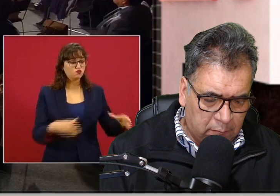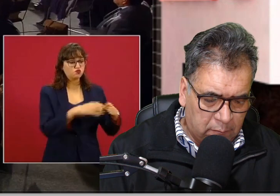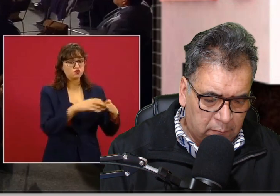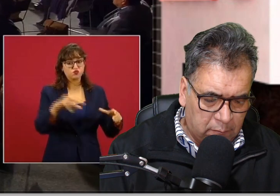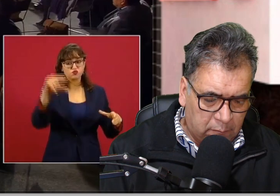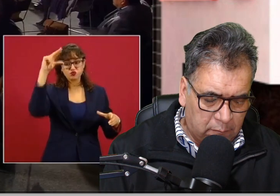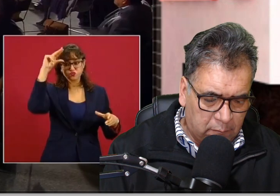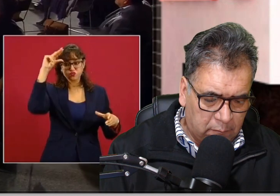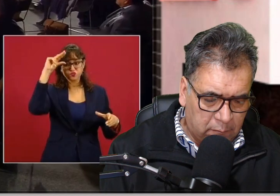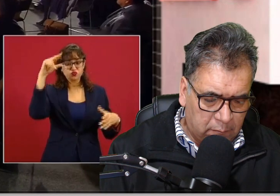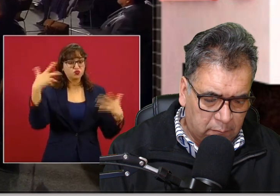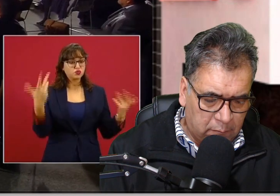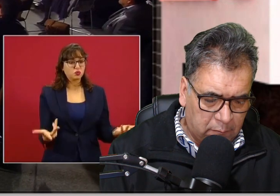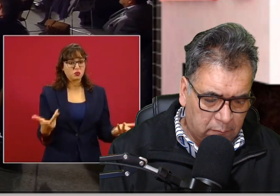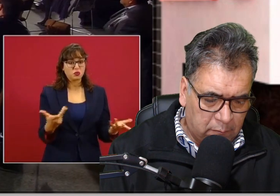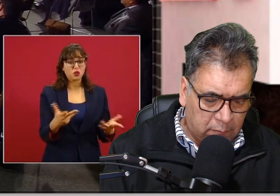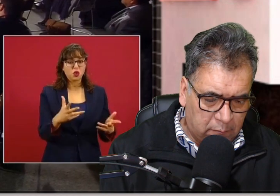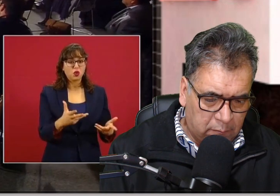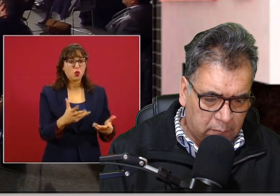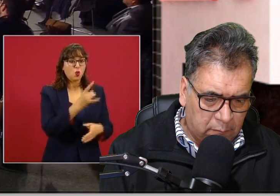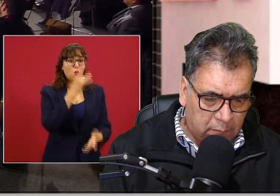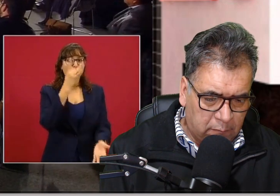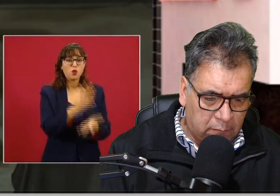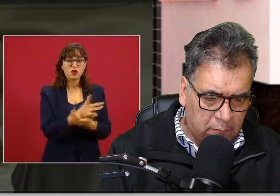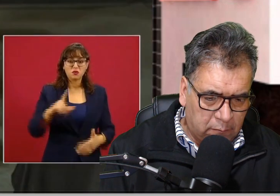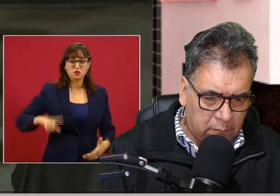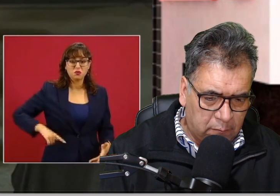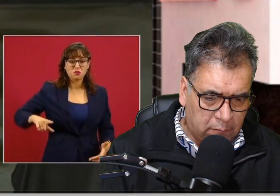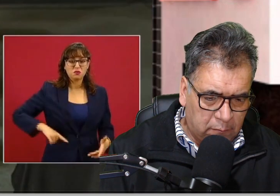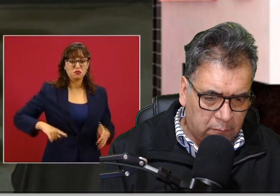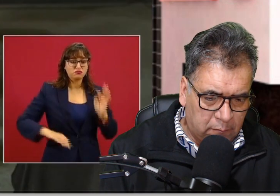más de manera indebida